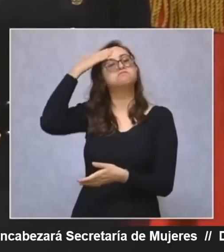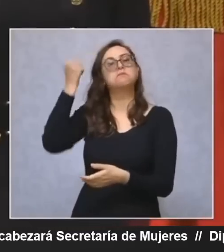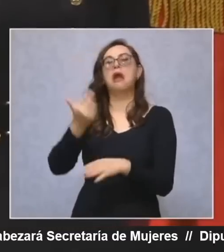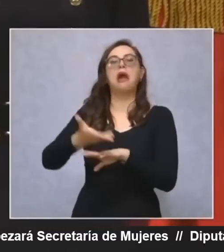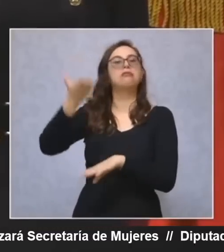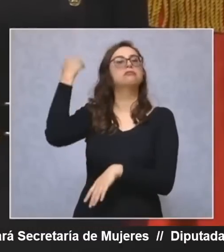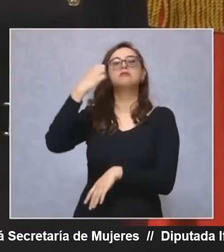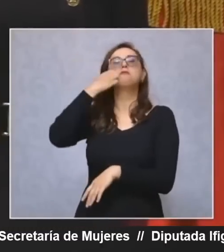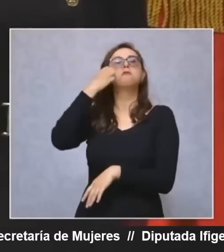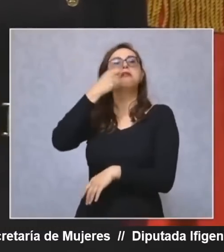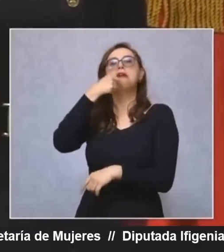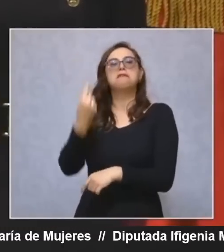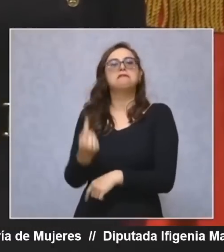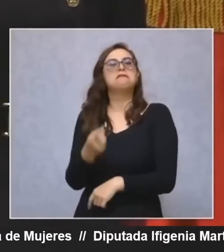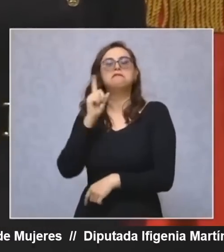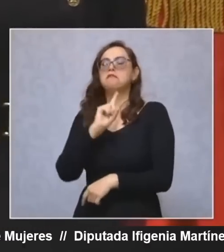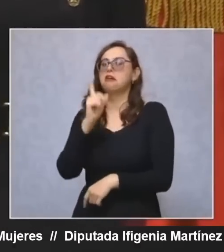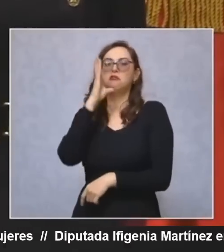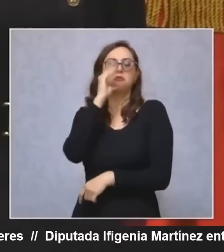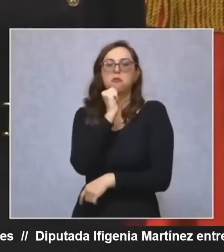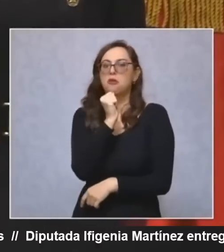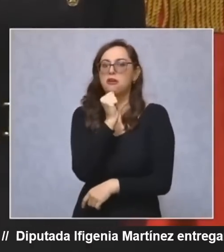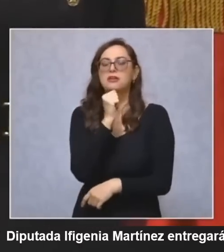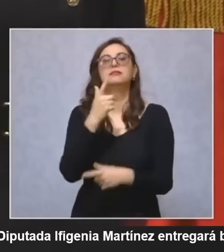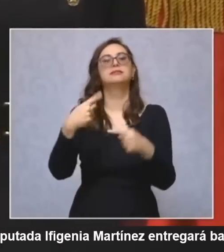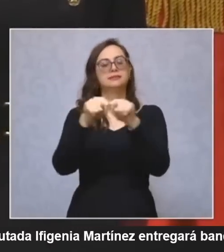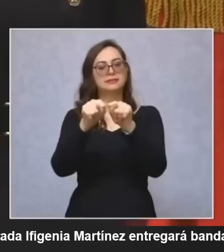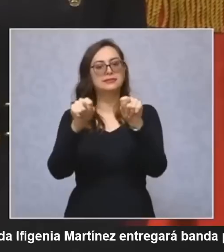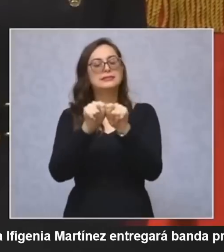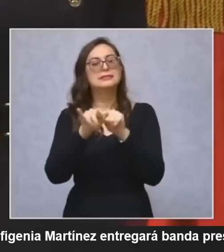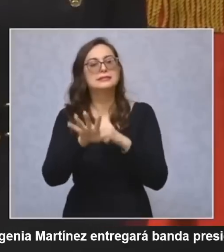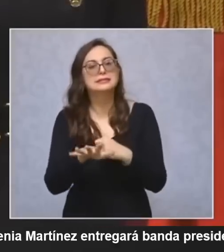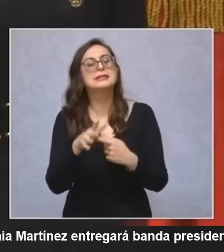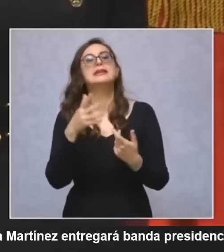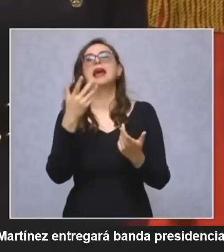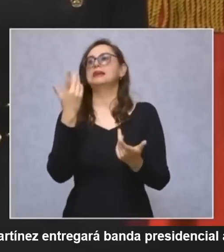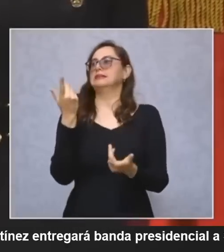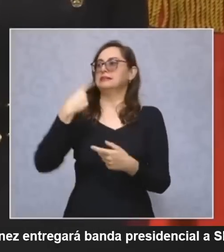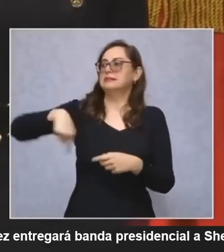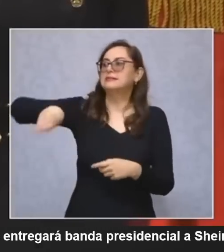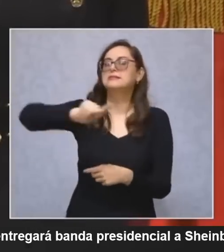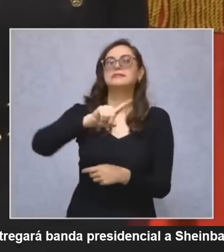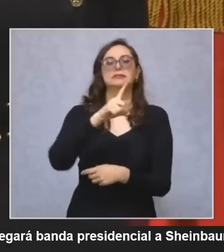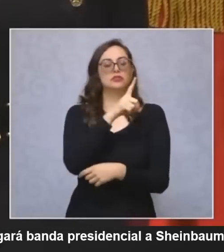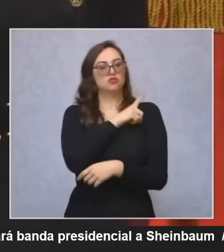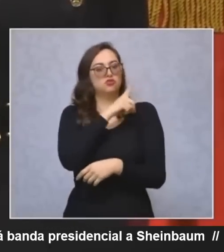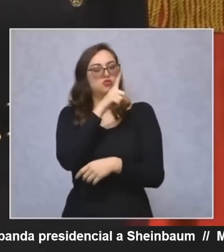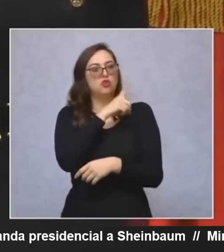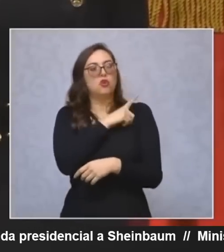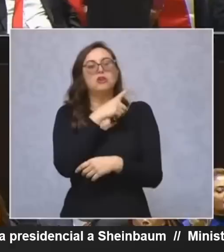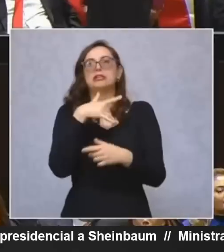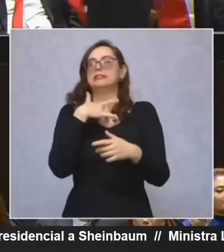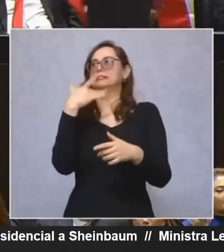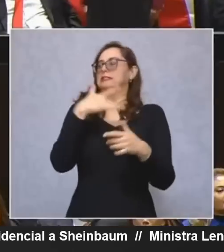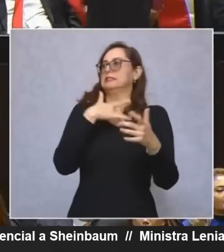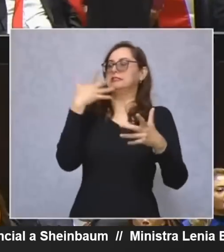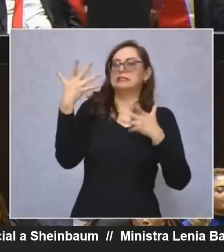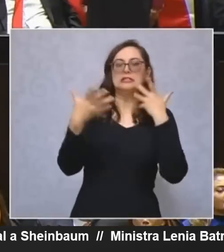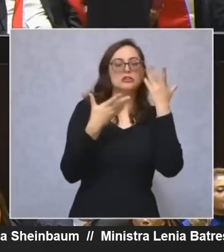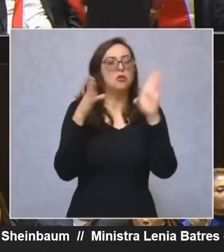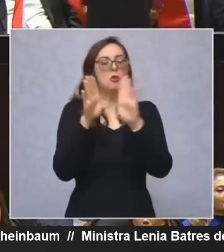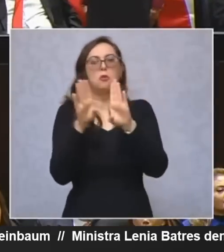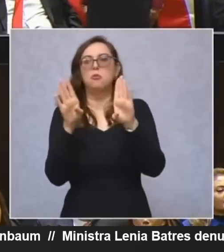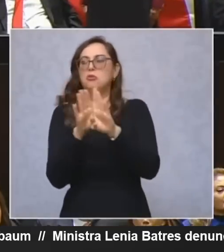escuela no era para niñas. Llegan nuestras tías que encontraron en su soledad la manera de ser